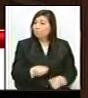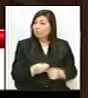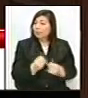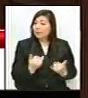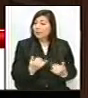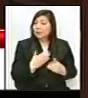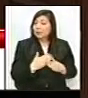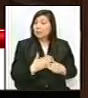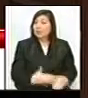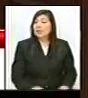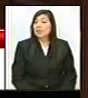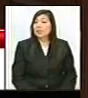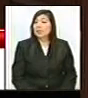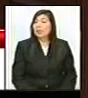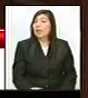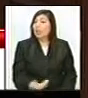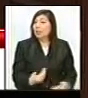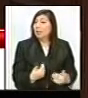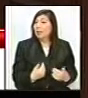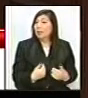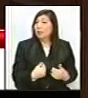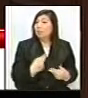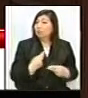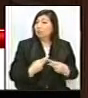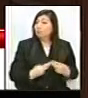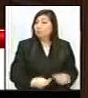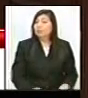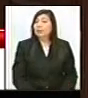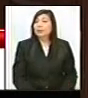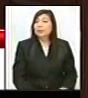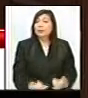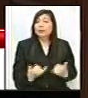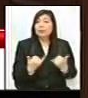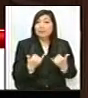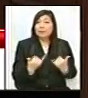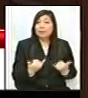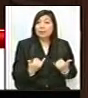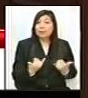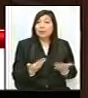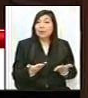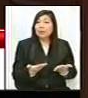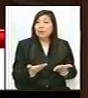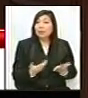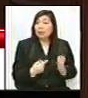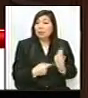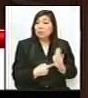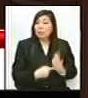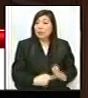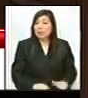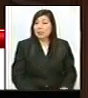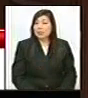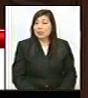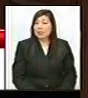derecho de defensa, hay que tener en cuenta lo siguiente. Este hecho ha sido tipificado